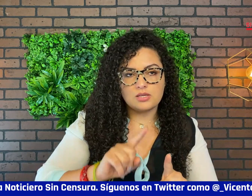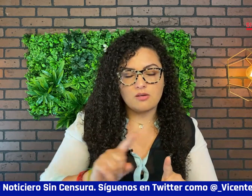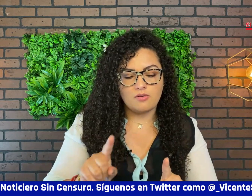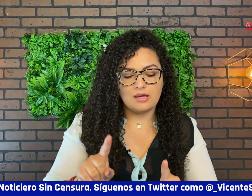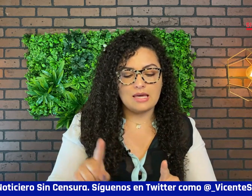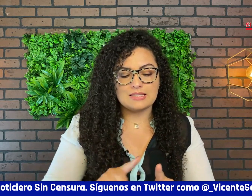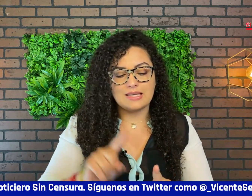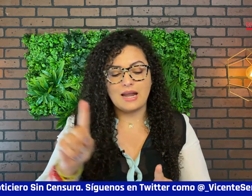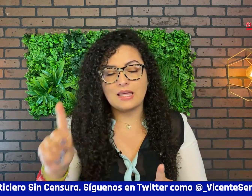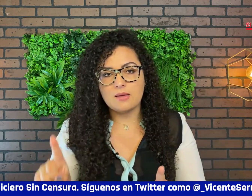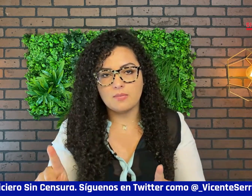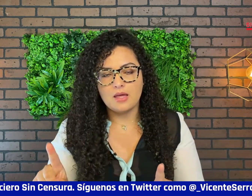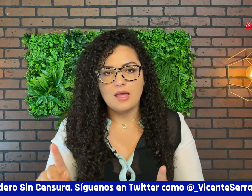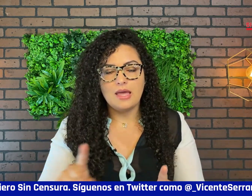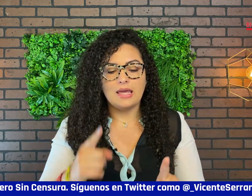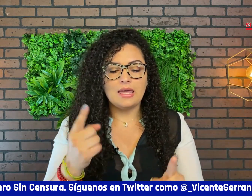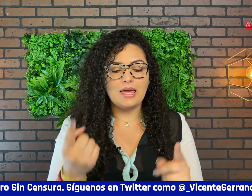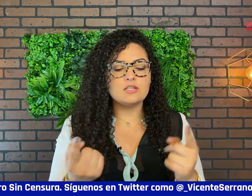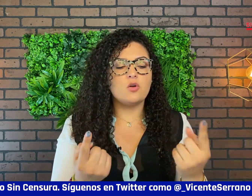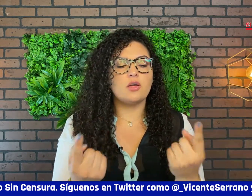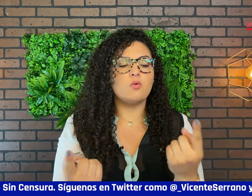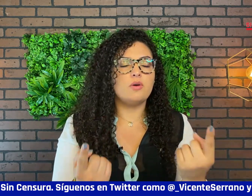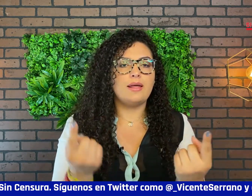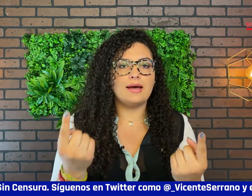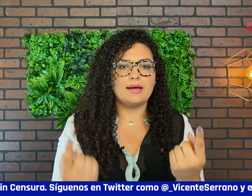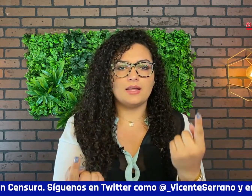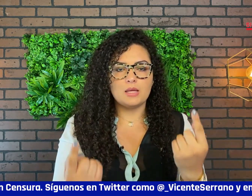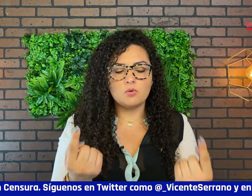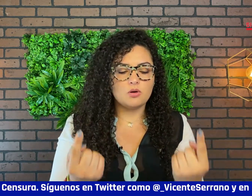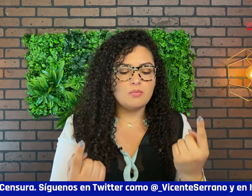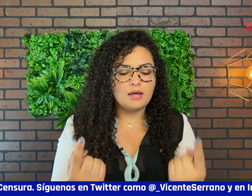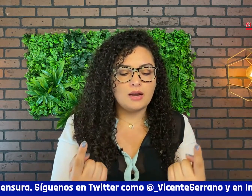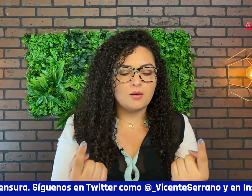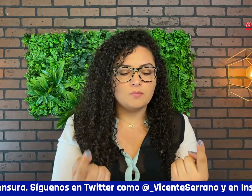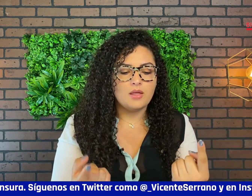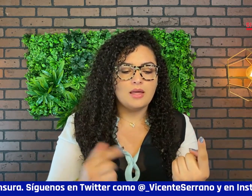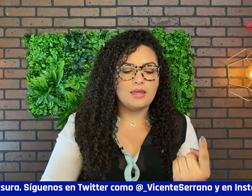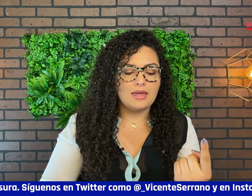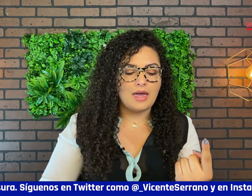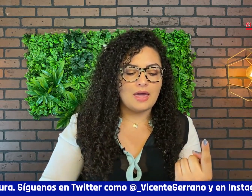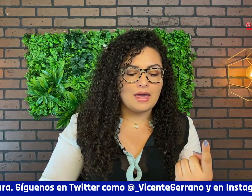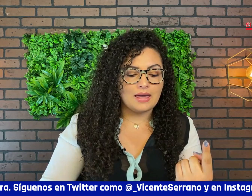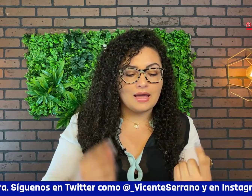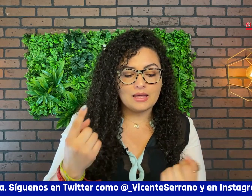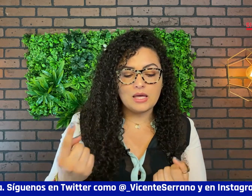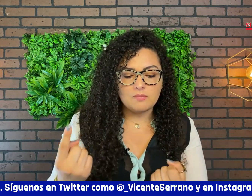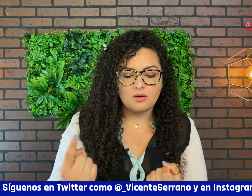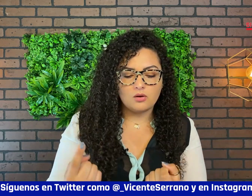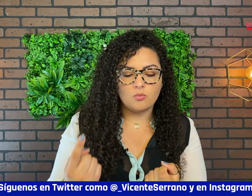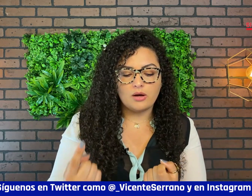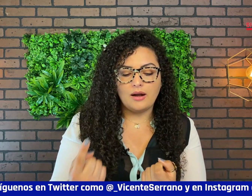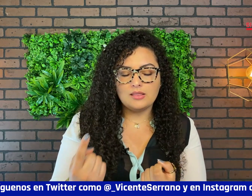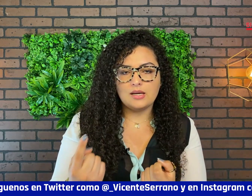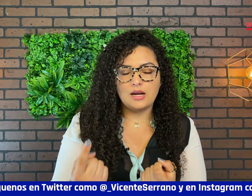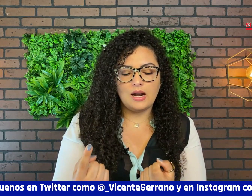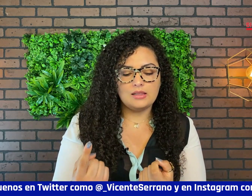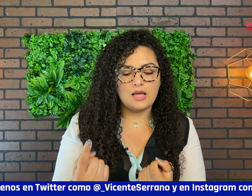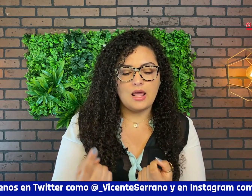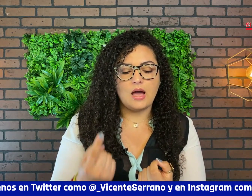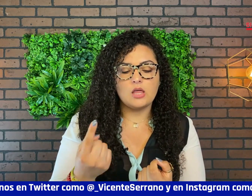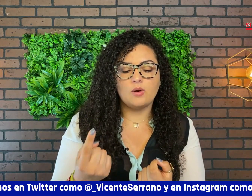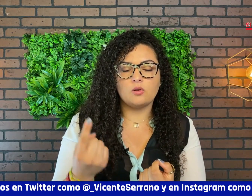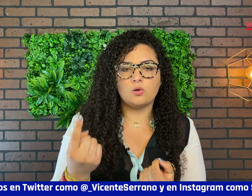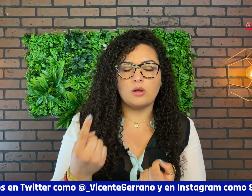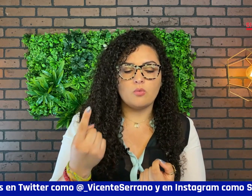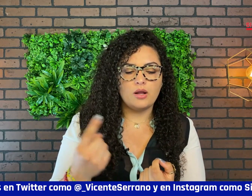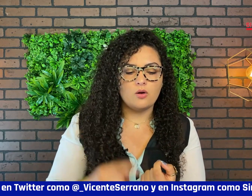con CFE es Carquim. ¿Qué es lo que une a Carquim con Micarán? Que Carquim, como gerente general, tiene